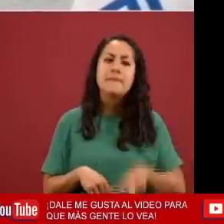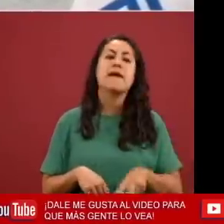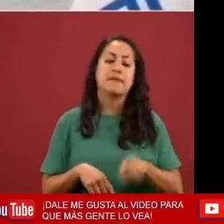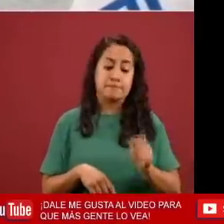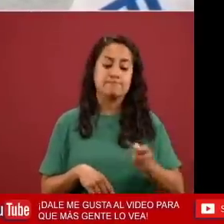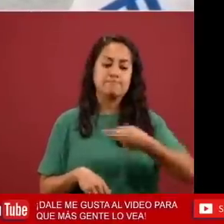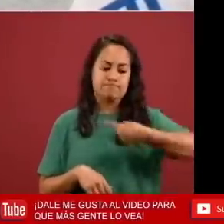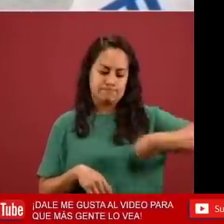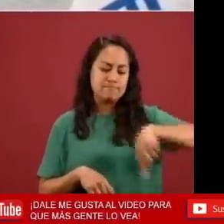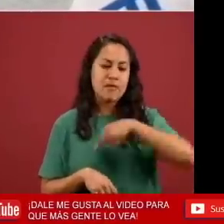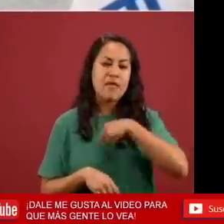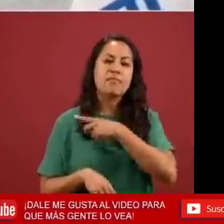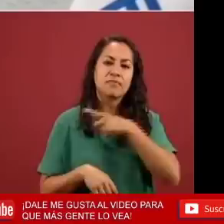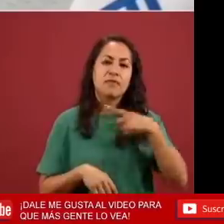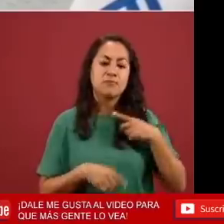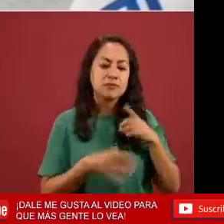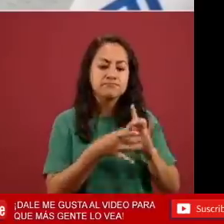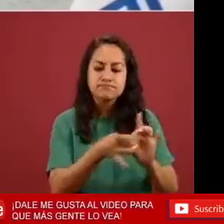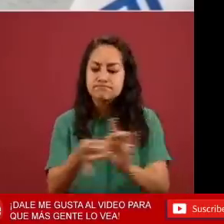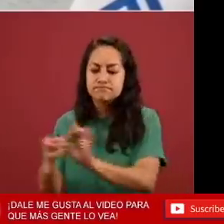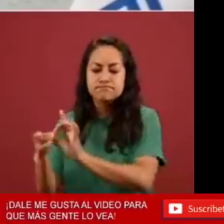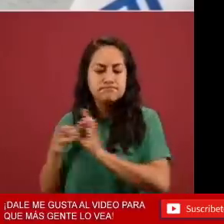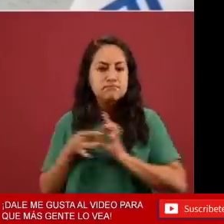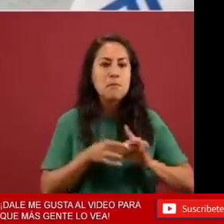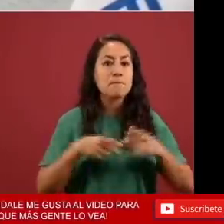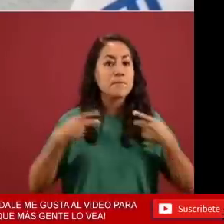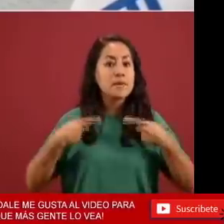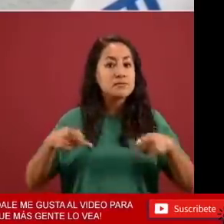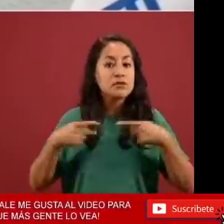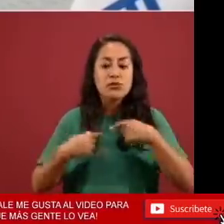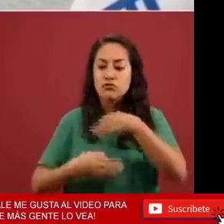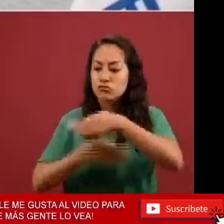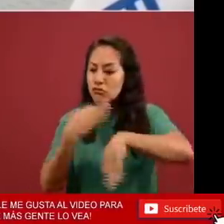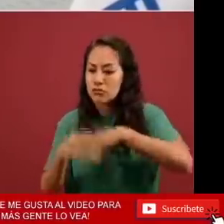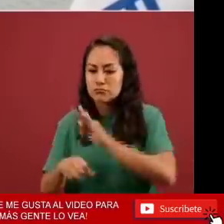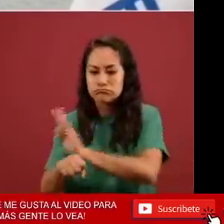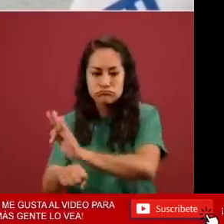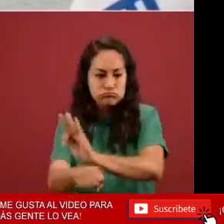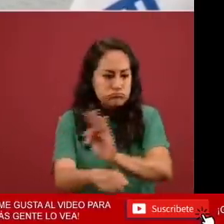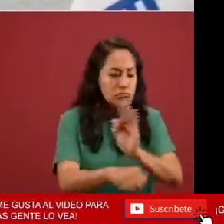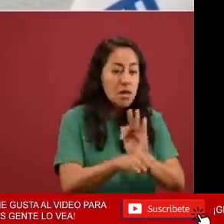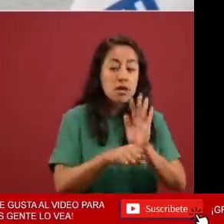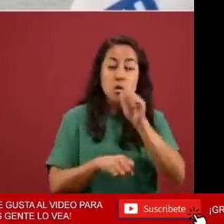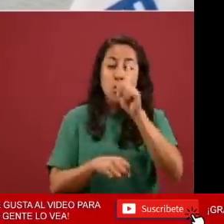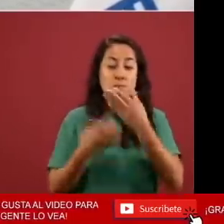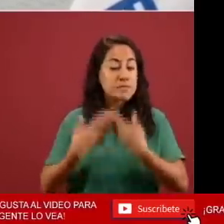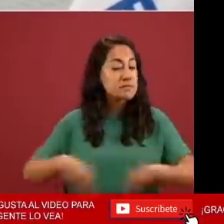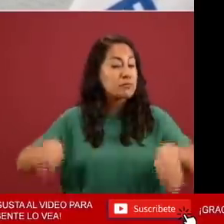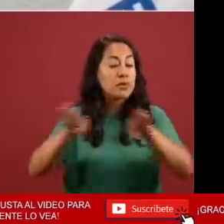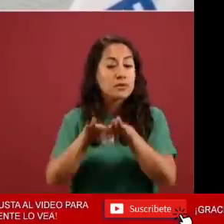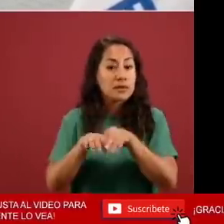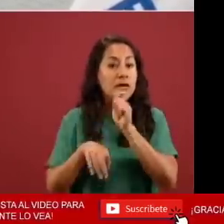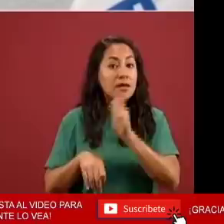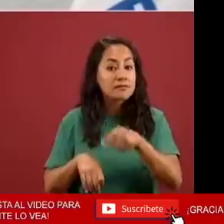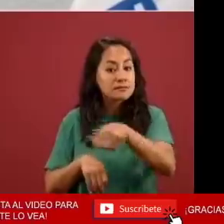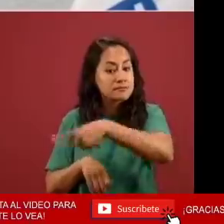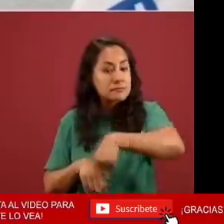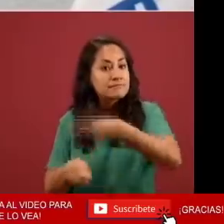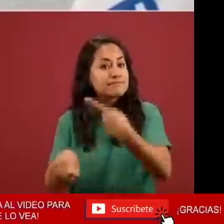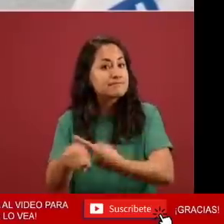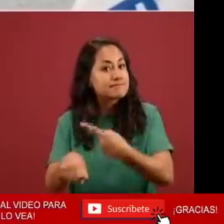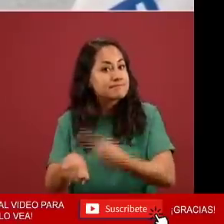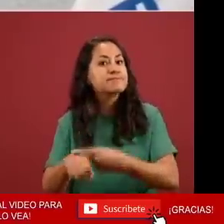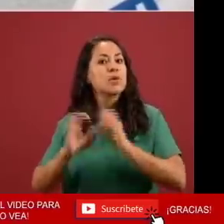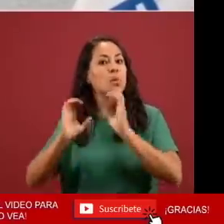a todas las personas que dedican su vida al cuidado de nuestros enfermos a nuestros profesionales